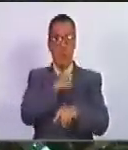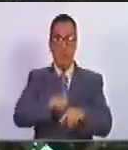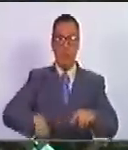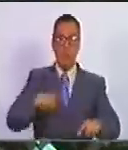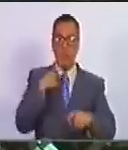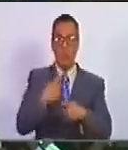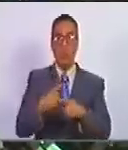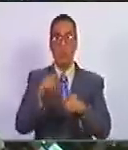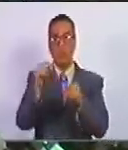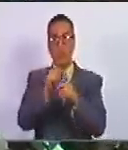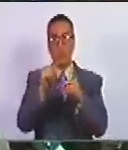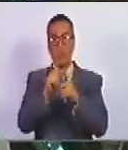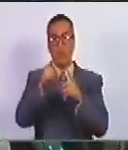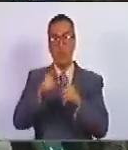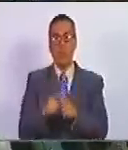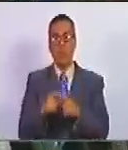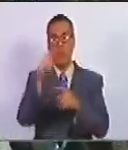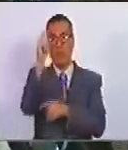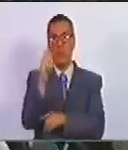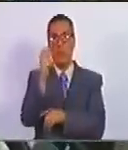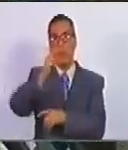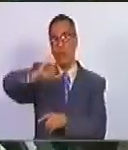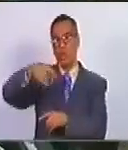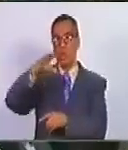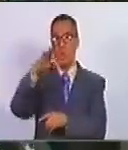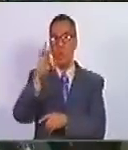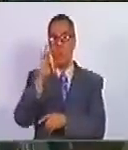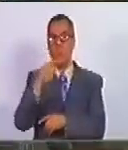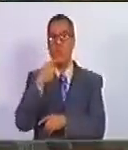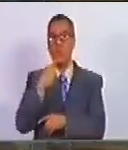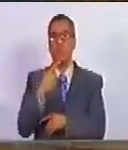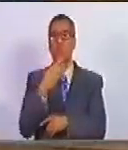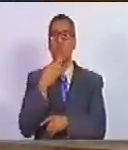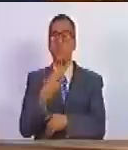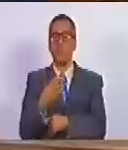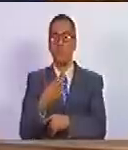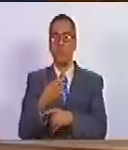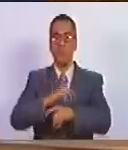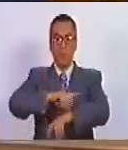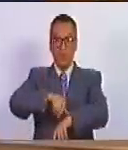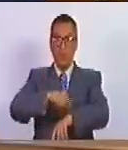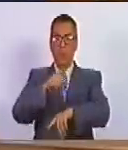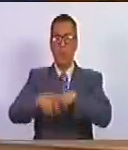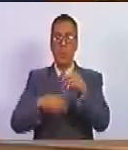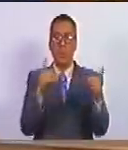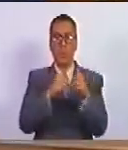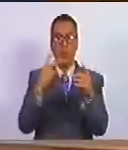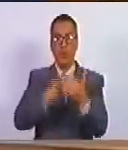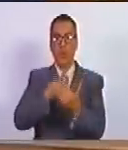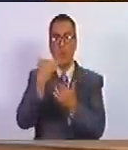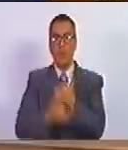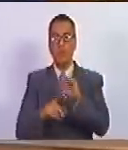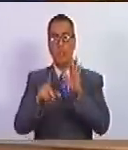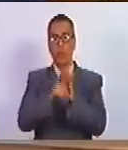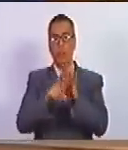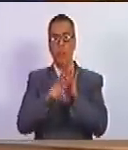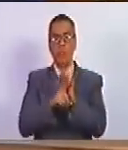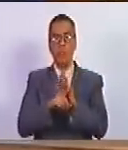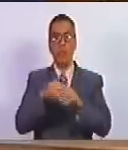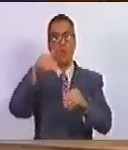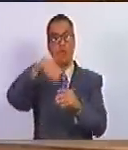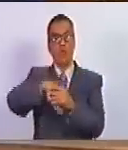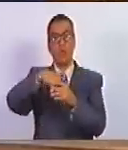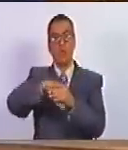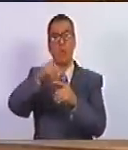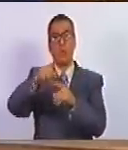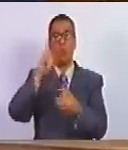presidente otorgó el derecho de palabra al diputado Jesús Faría, quien solicitó el diferimiento de la discusión del proyecto de ley. Sometido a